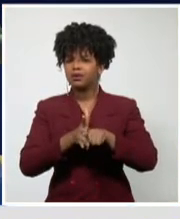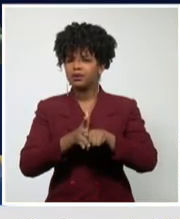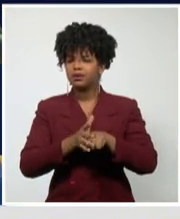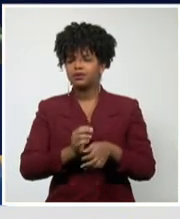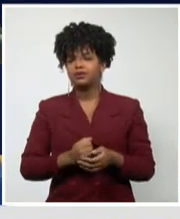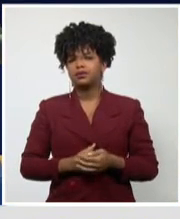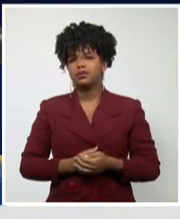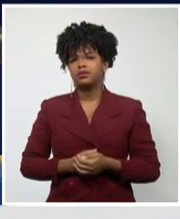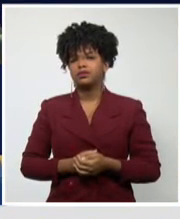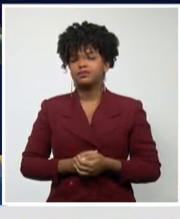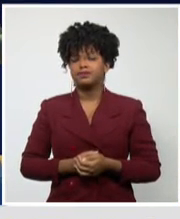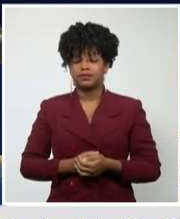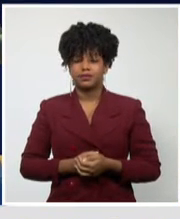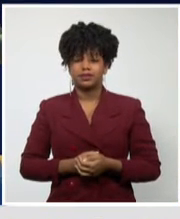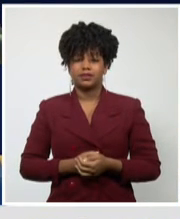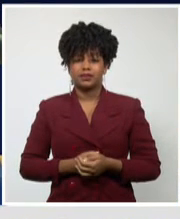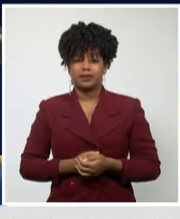Bueno,